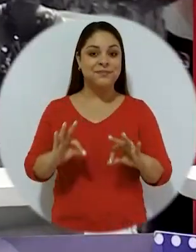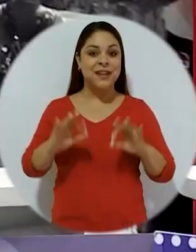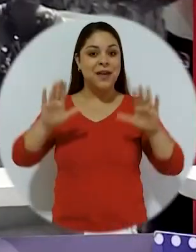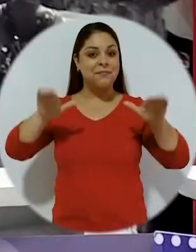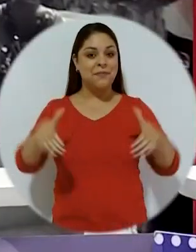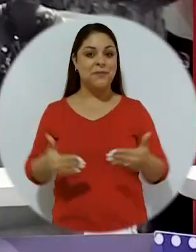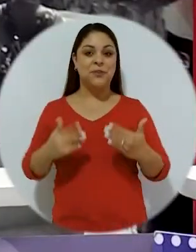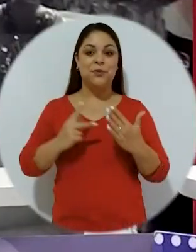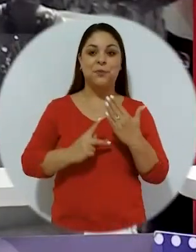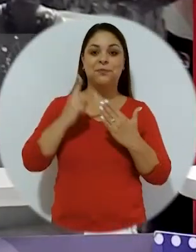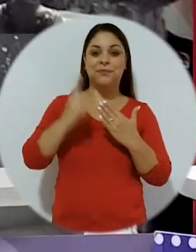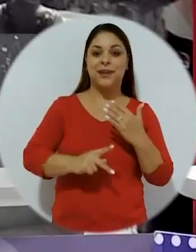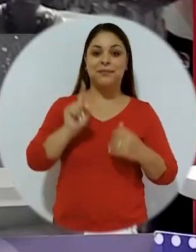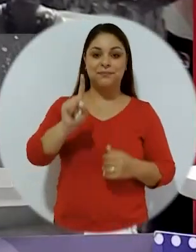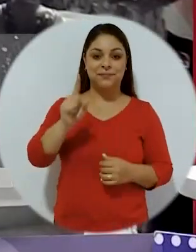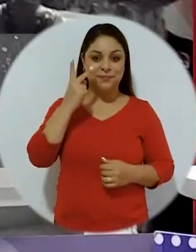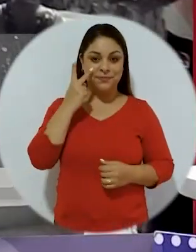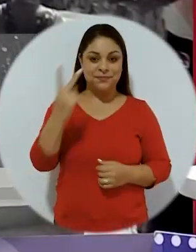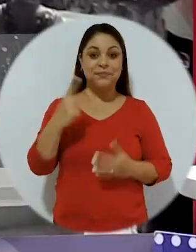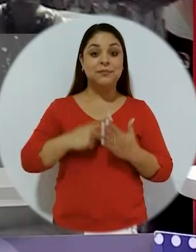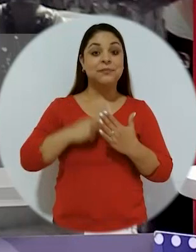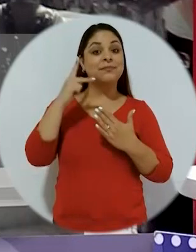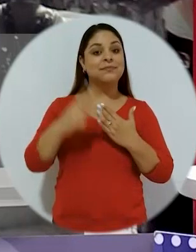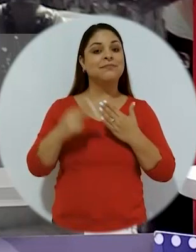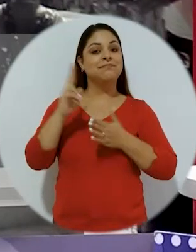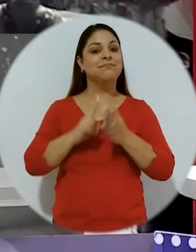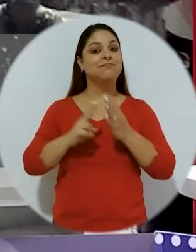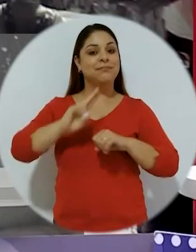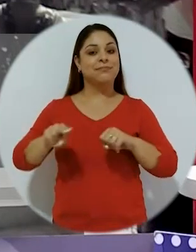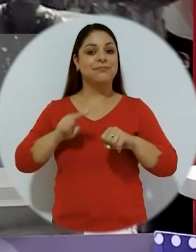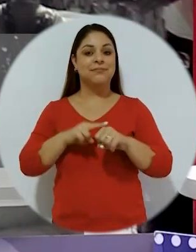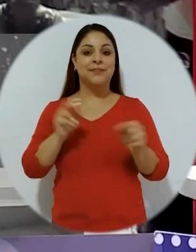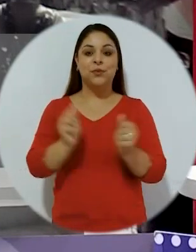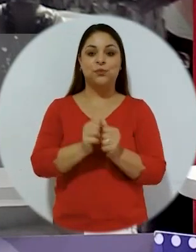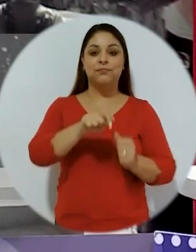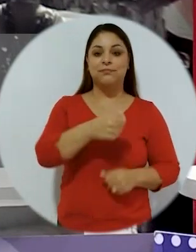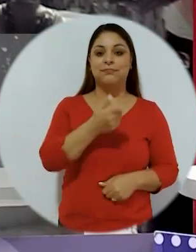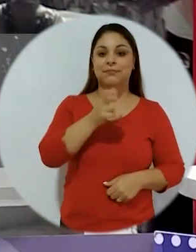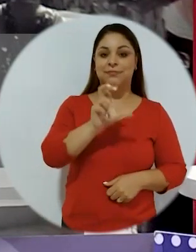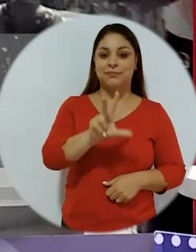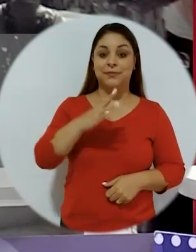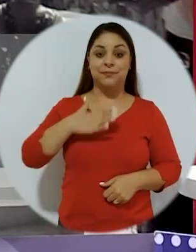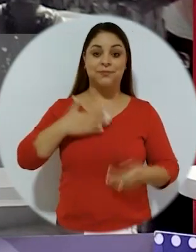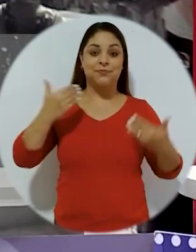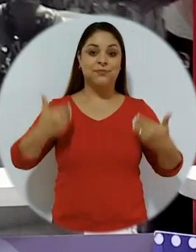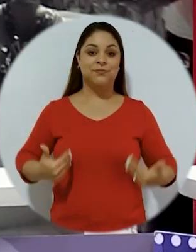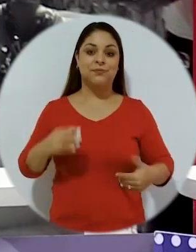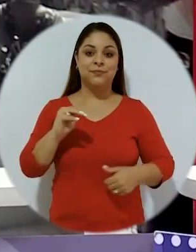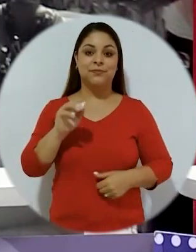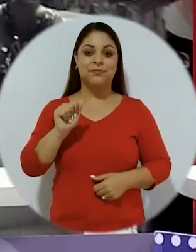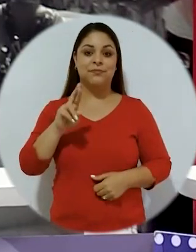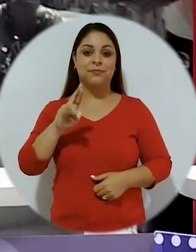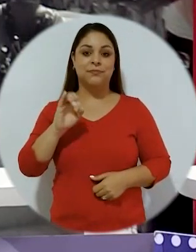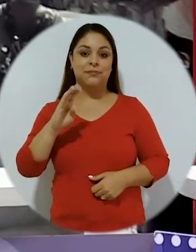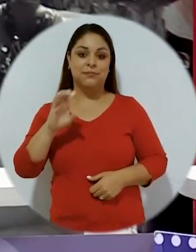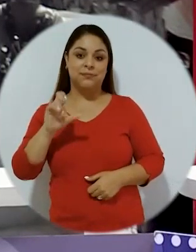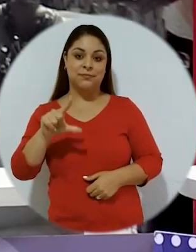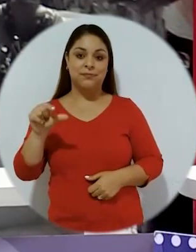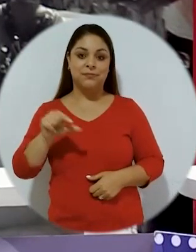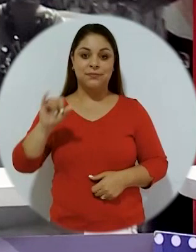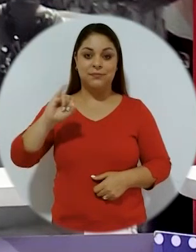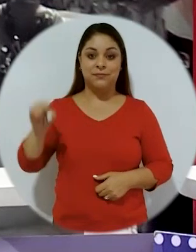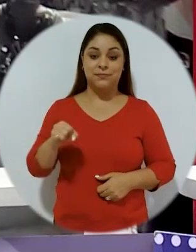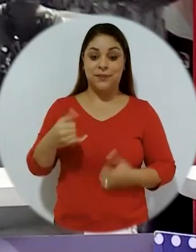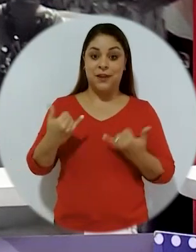tal? Bienvenidos a una edición más de Una Mirada, el programa de la Universidad Nacional y de SENAC S.A. Mi nombre es Maribel Quiroz Jara y